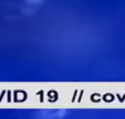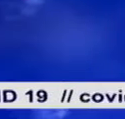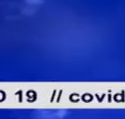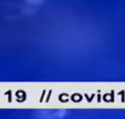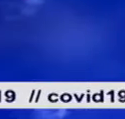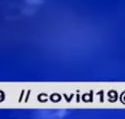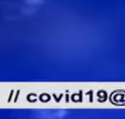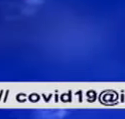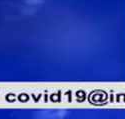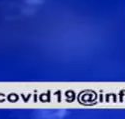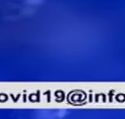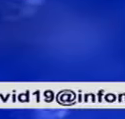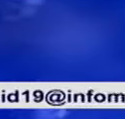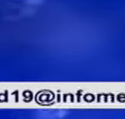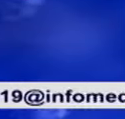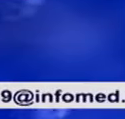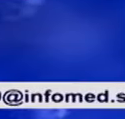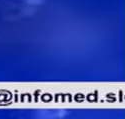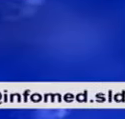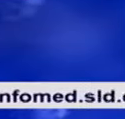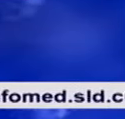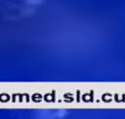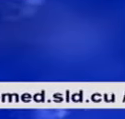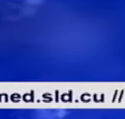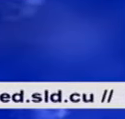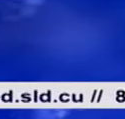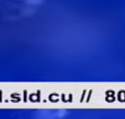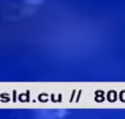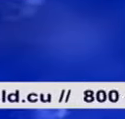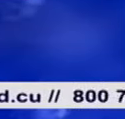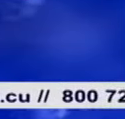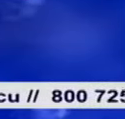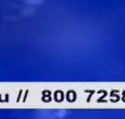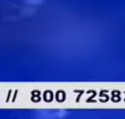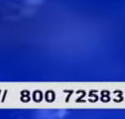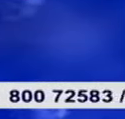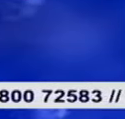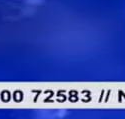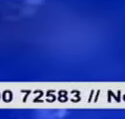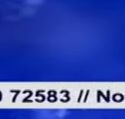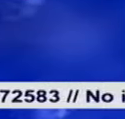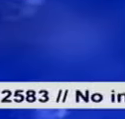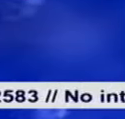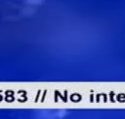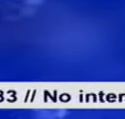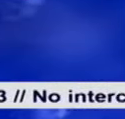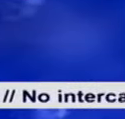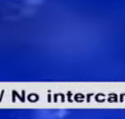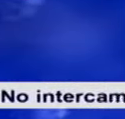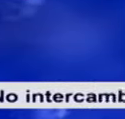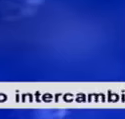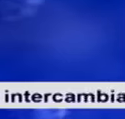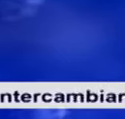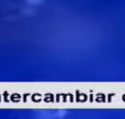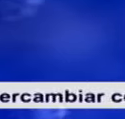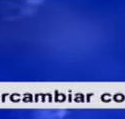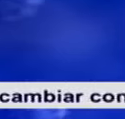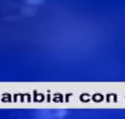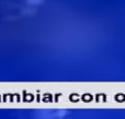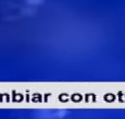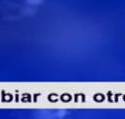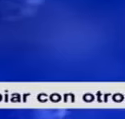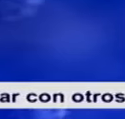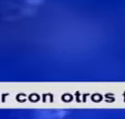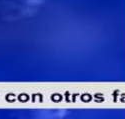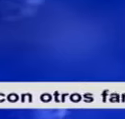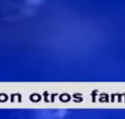47 más ayer, 81 en total. Además, como se ha estado caracterizando con una dispersión que ayer